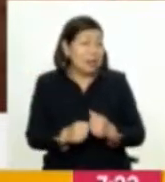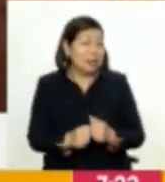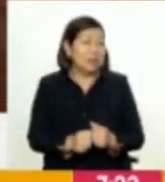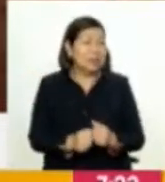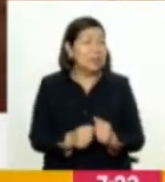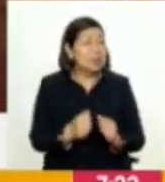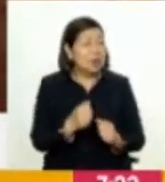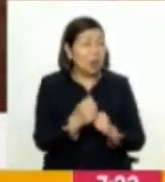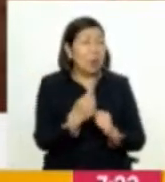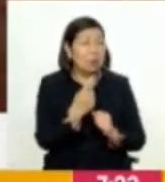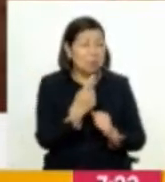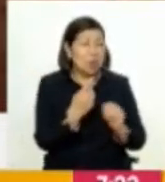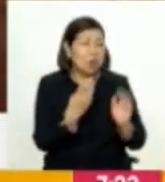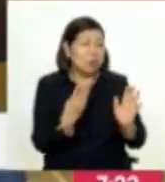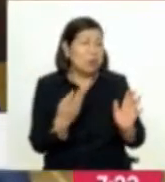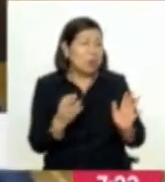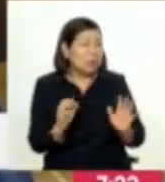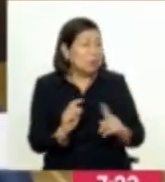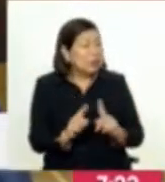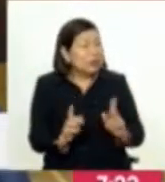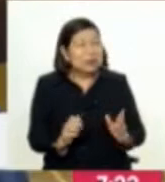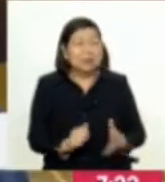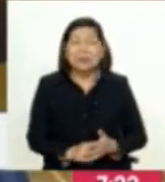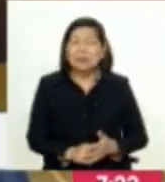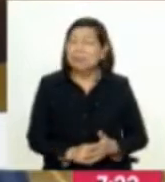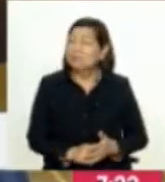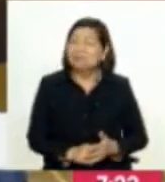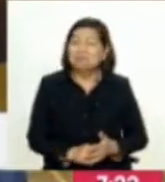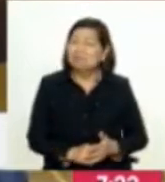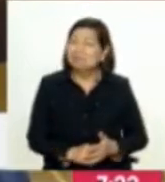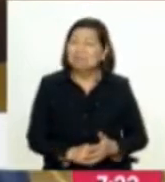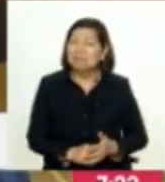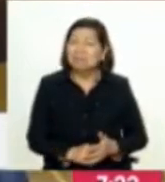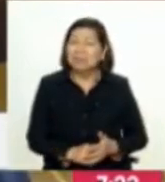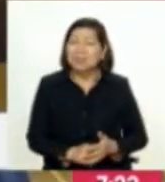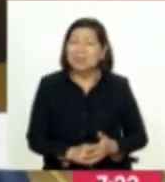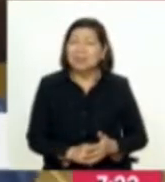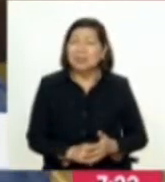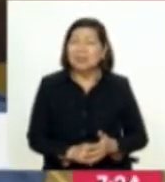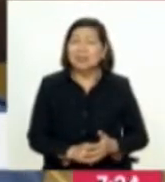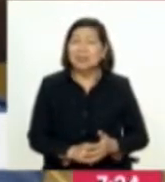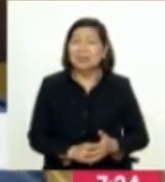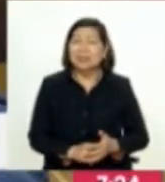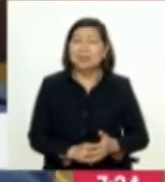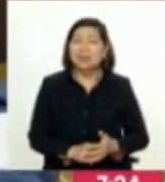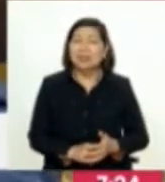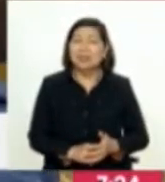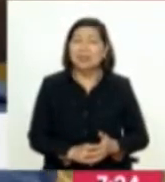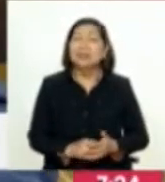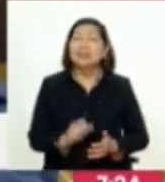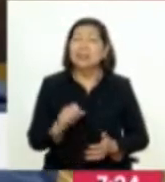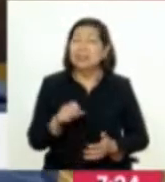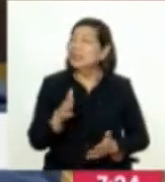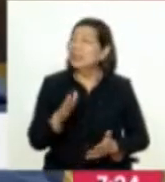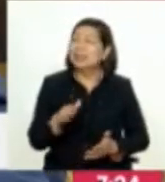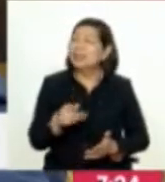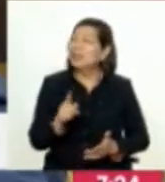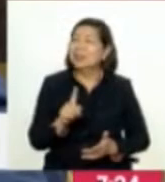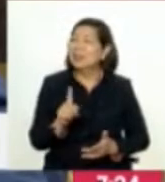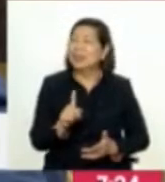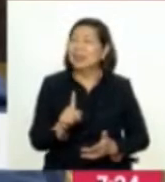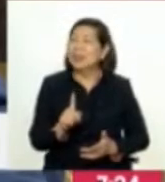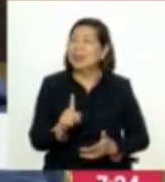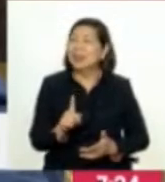década de los 90. Yo no lo plantearía en términos de... ¿Es injusto decir eso? Yo creo que es injusto